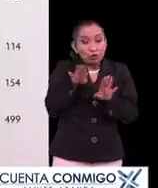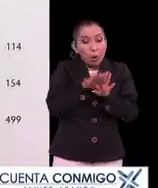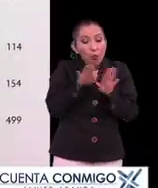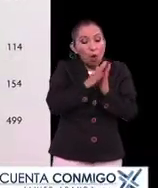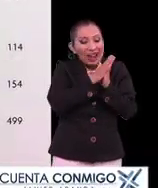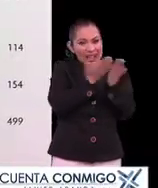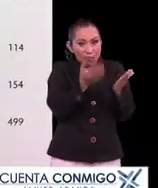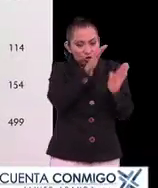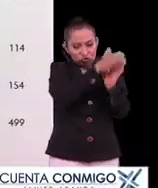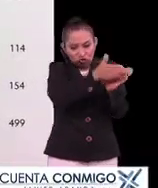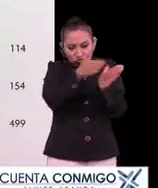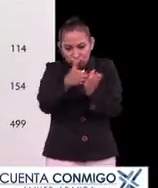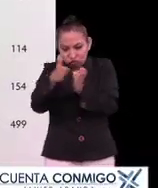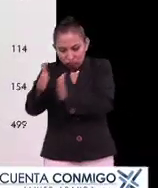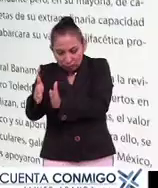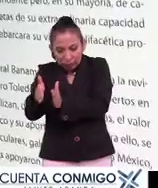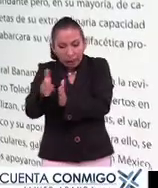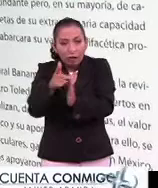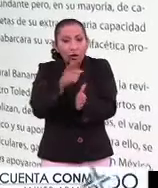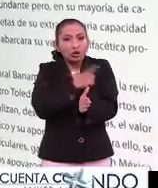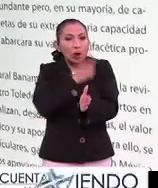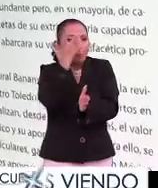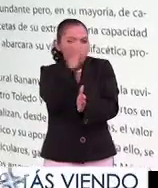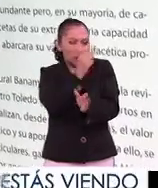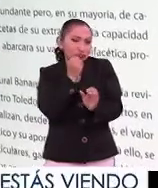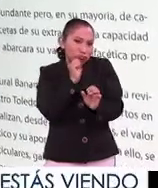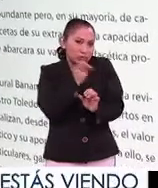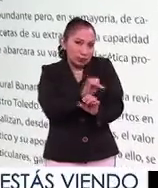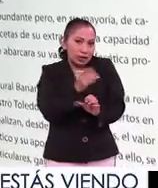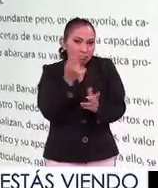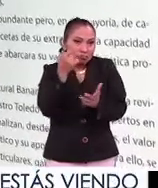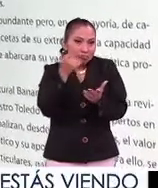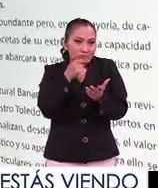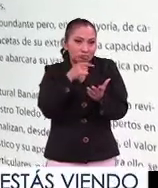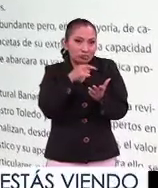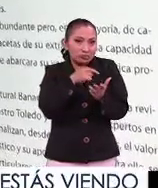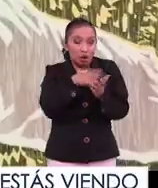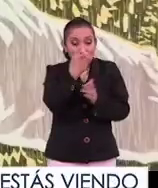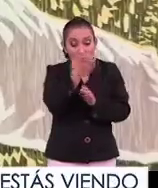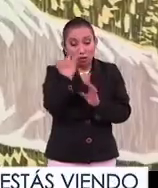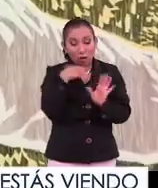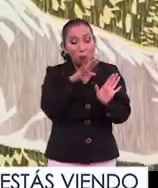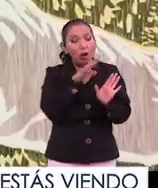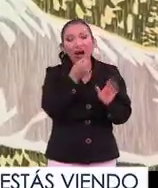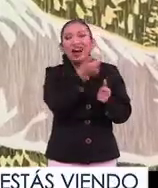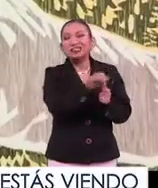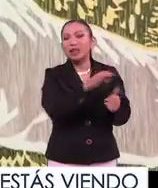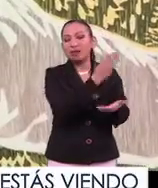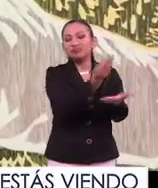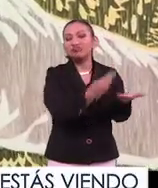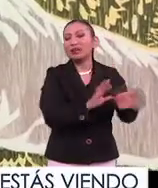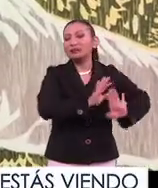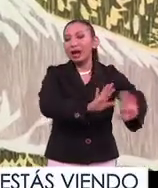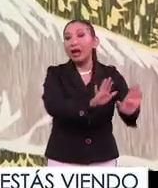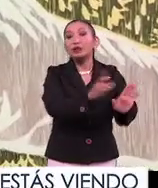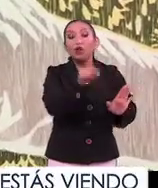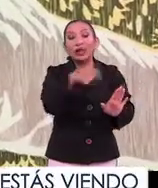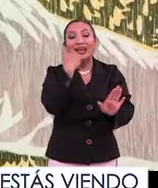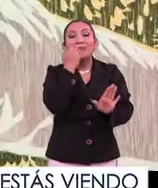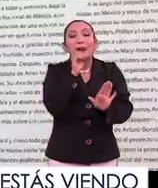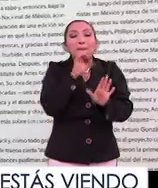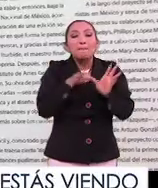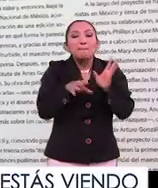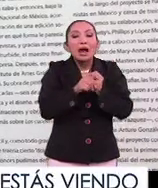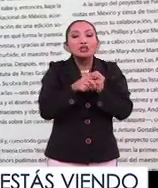hacer libros, no solo bonitos, que creo que eso lo cumplen, que lo logramos, claro, ¿no?, sí, sino que